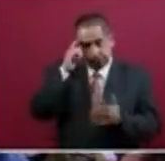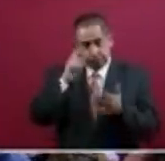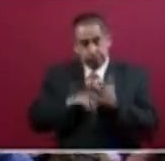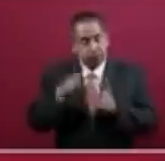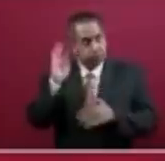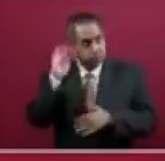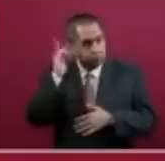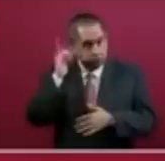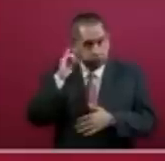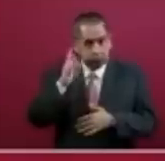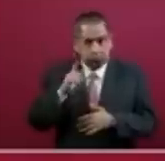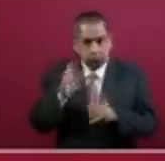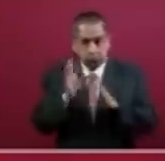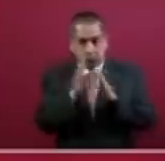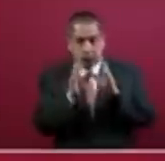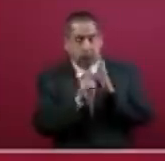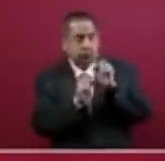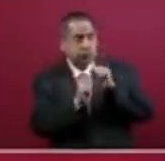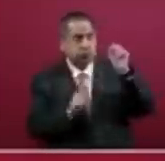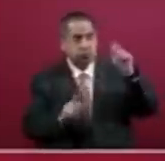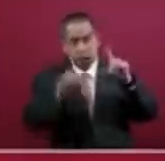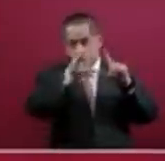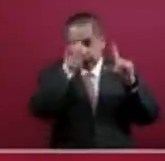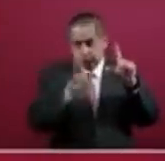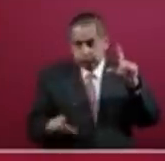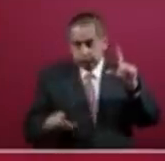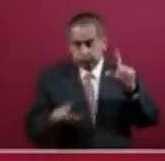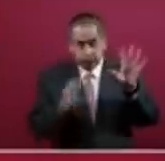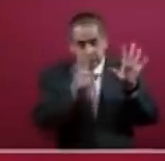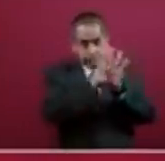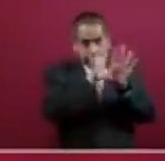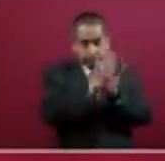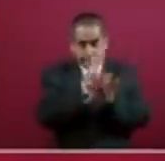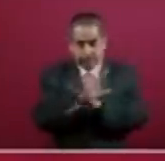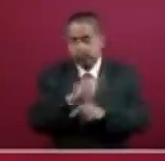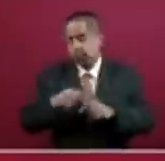reforma constitucional en esta semana,